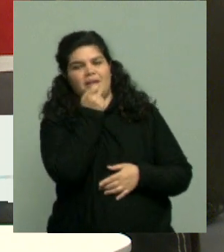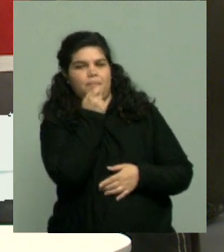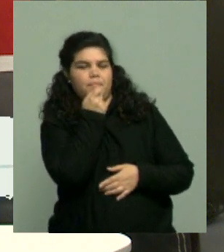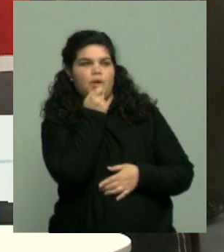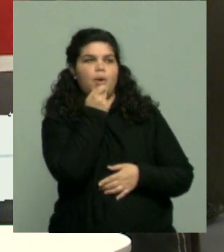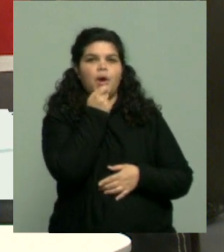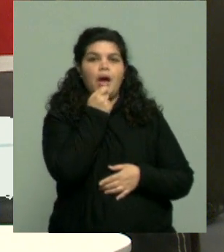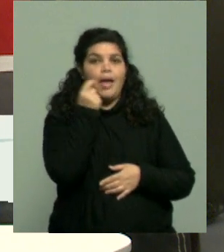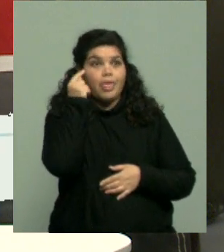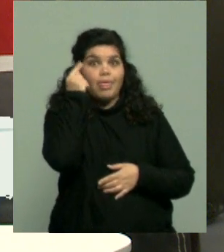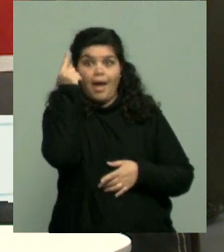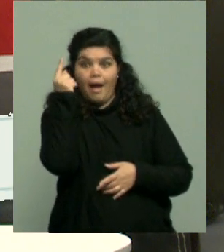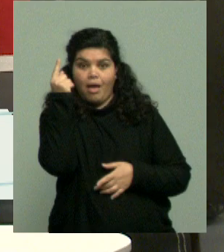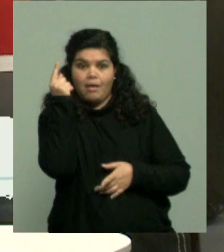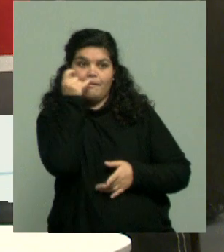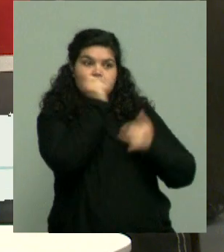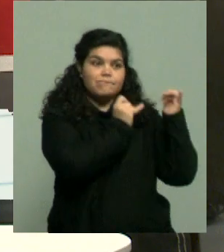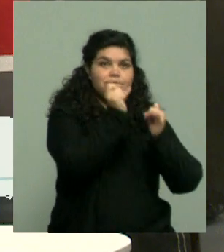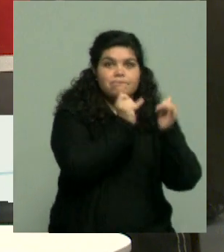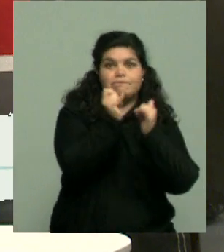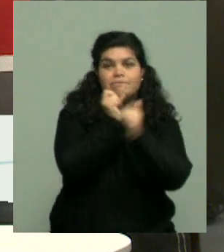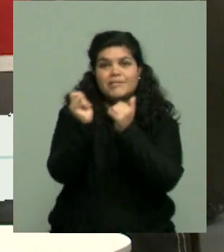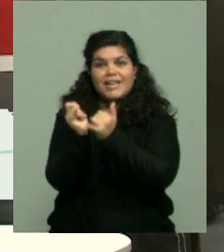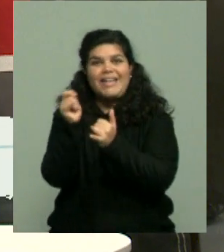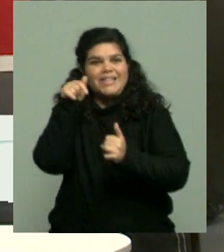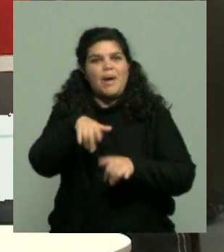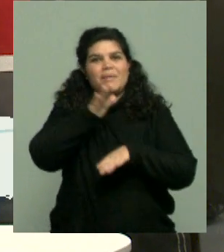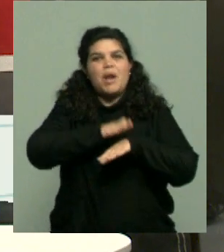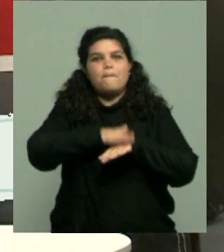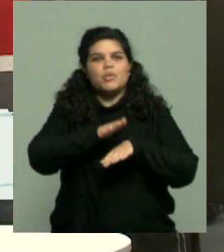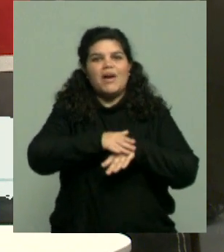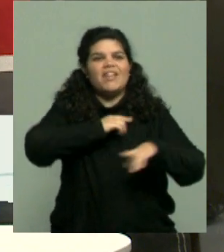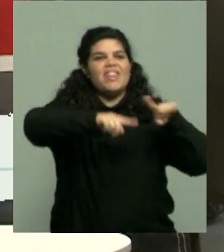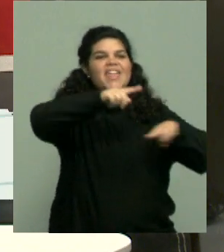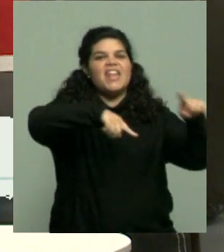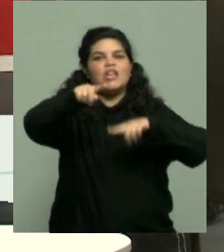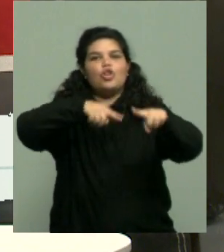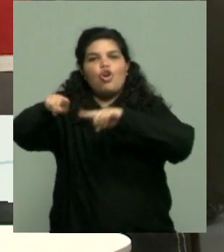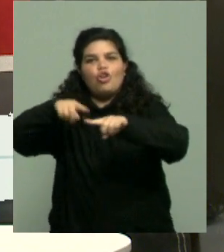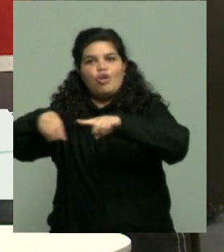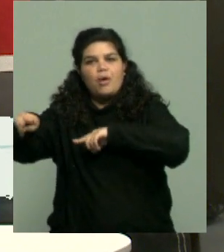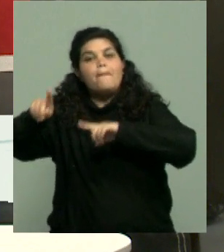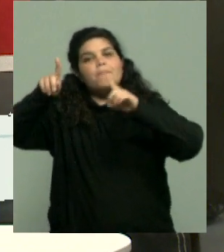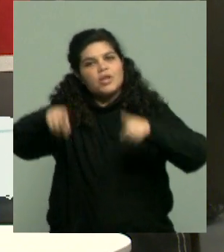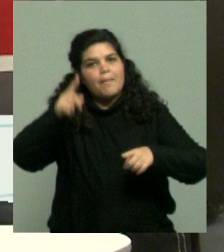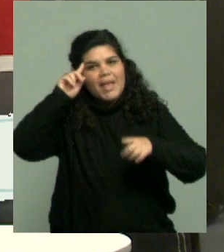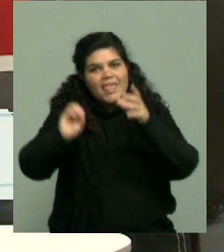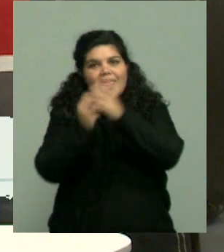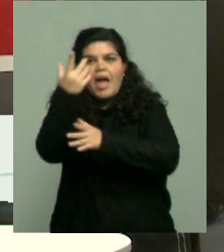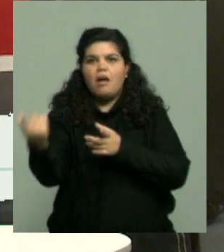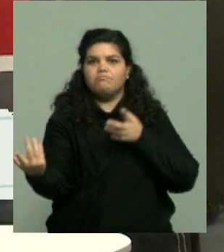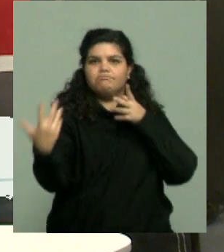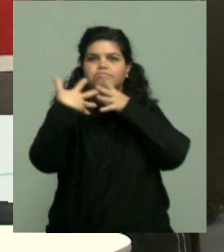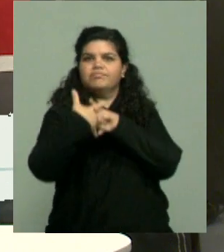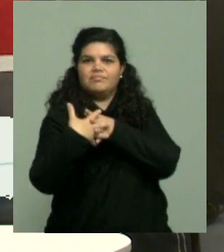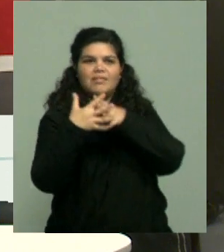esa persona se encarga de dirigir la composición de esa obra, pero después pueden haber participaciones creativas por ahí un poco más pequeñas